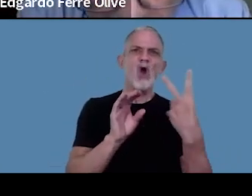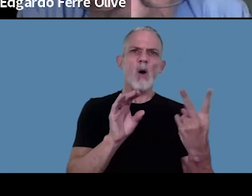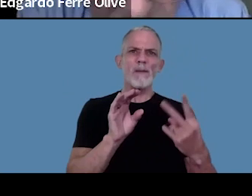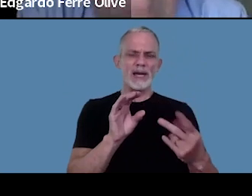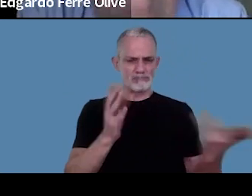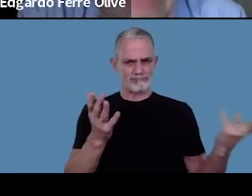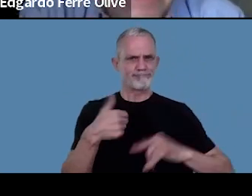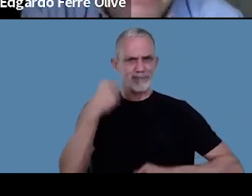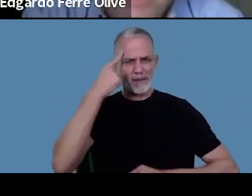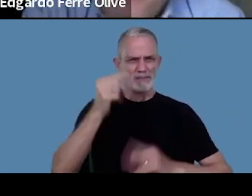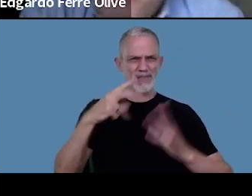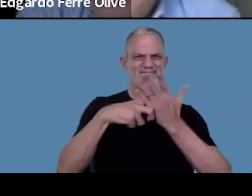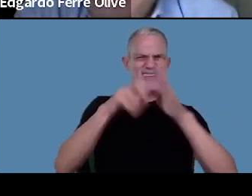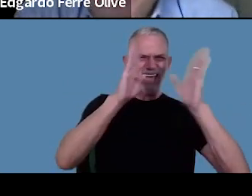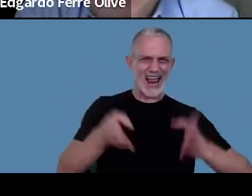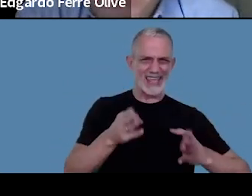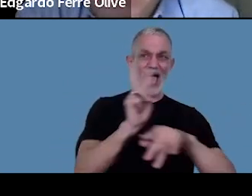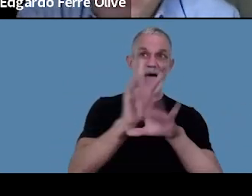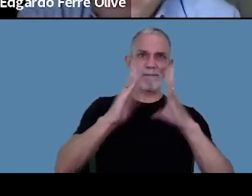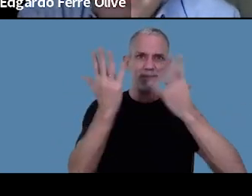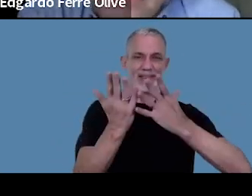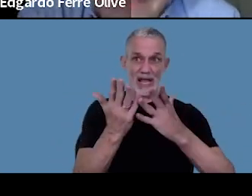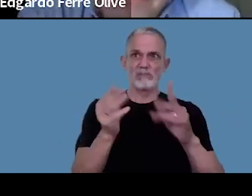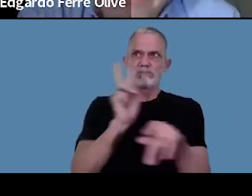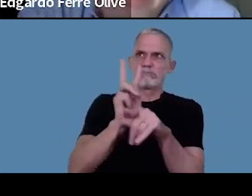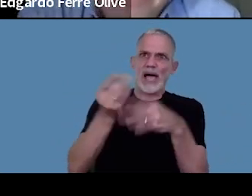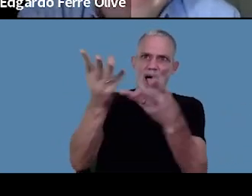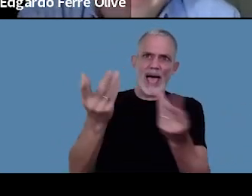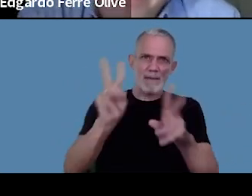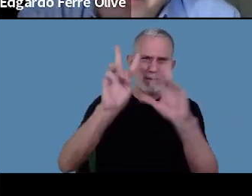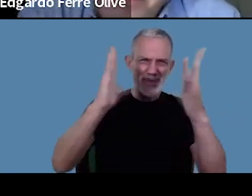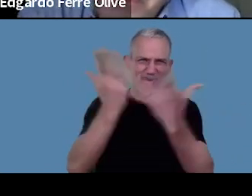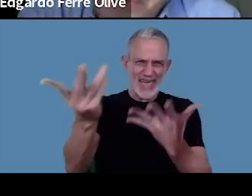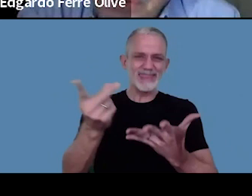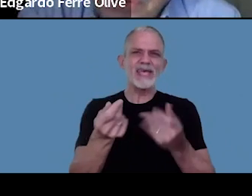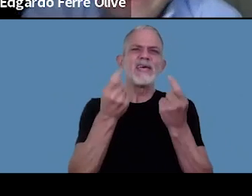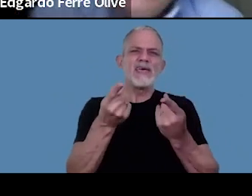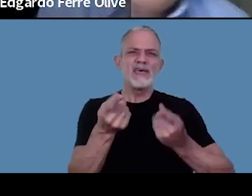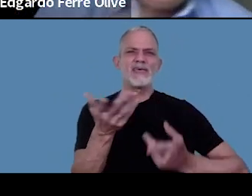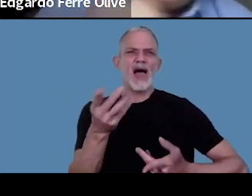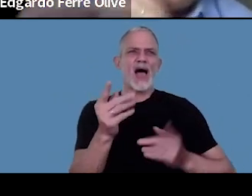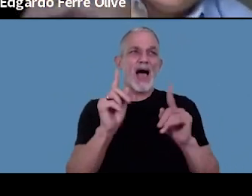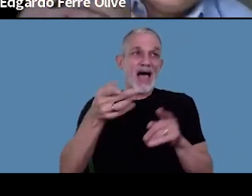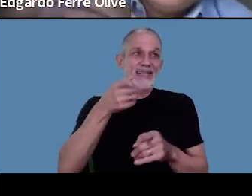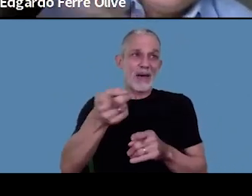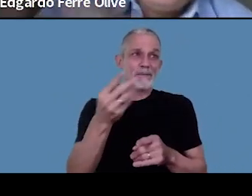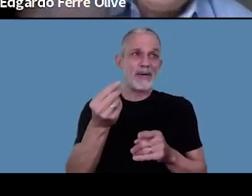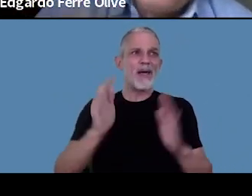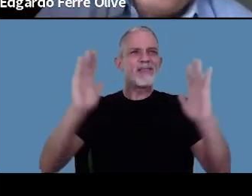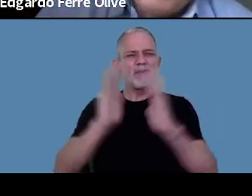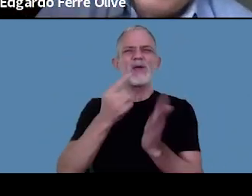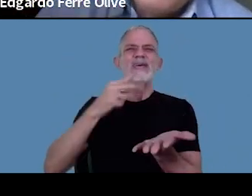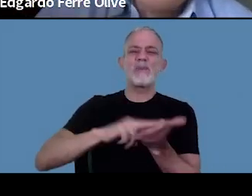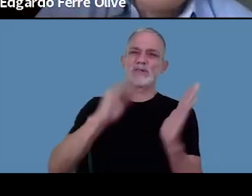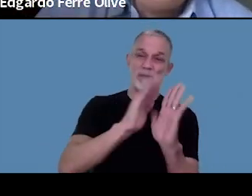de la fiscalidad ambiental, obviamente, por un lado, favorecen el ambiente y por el otro, se da la posibilidad de que permitan disminuir impuestos. Si yo cobro el